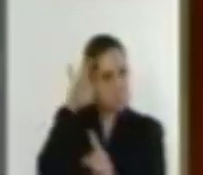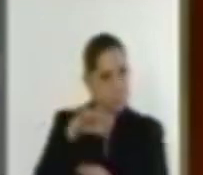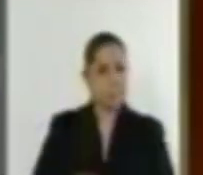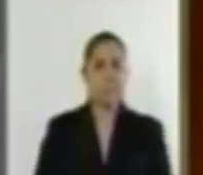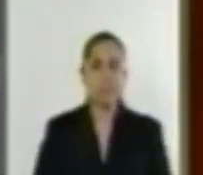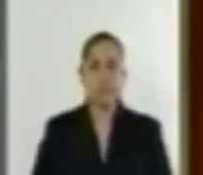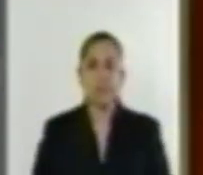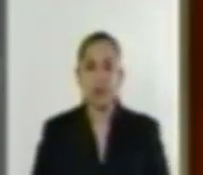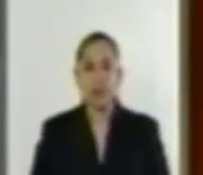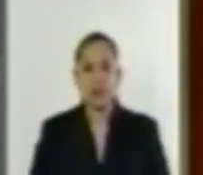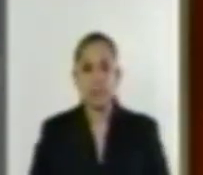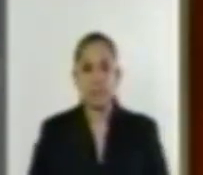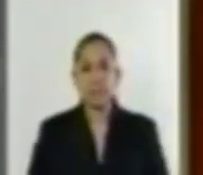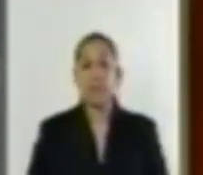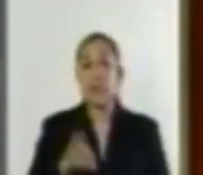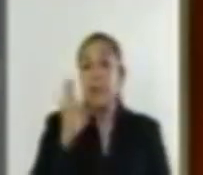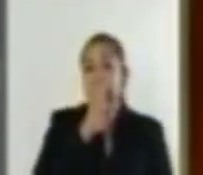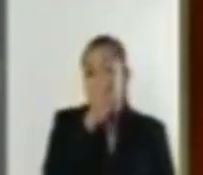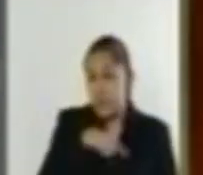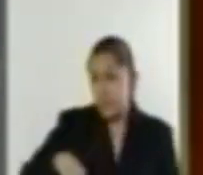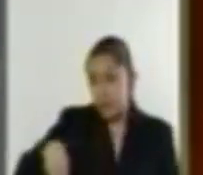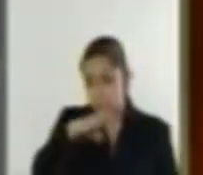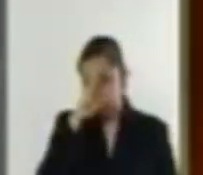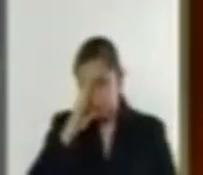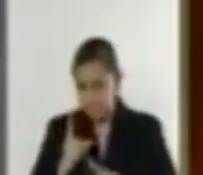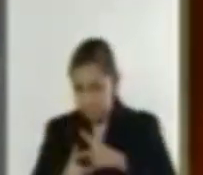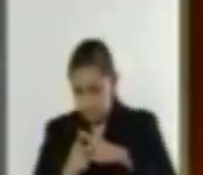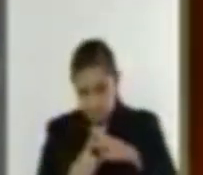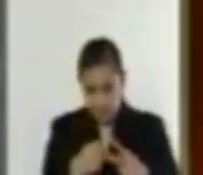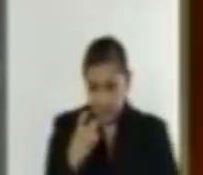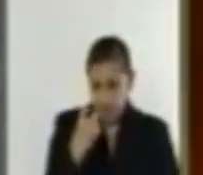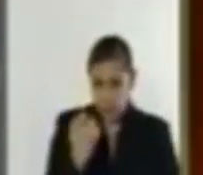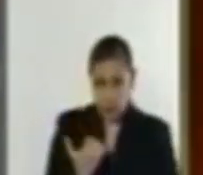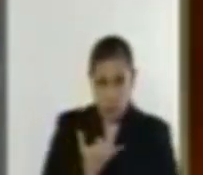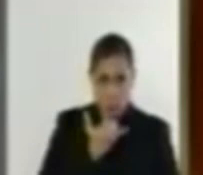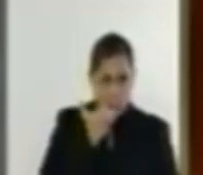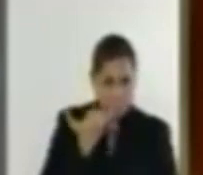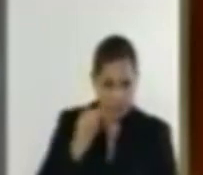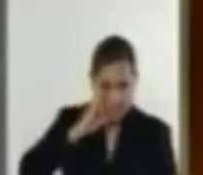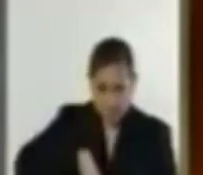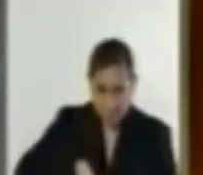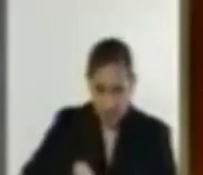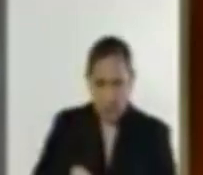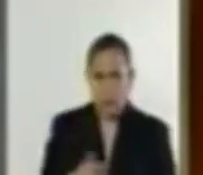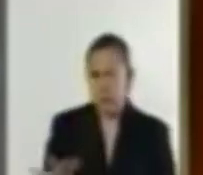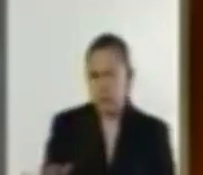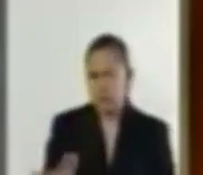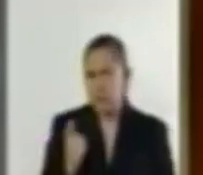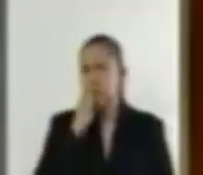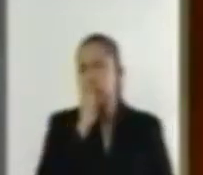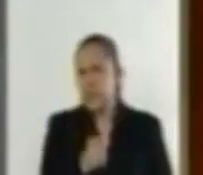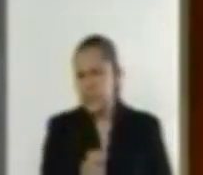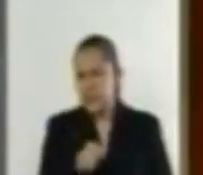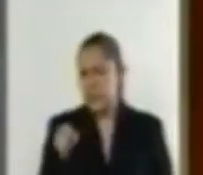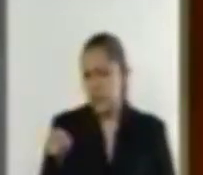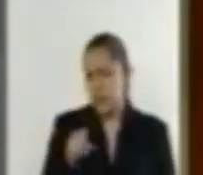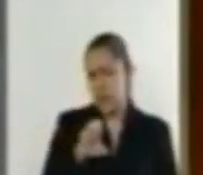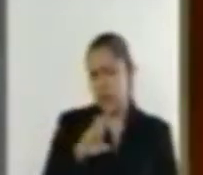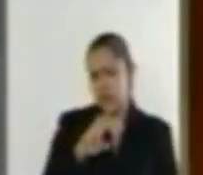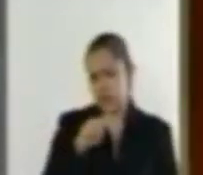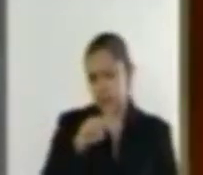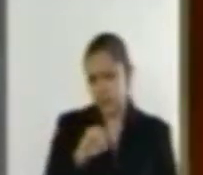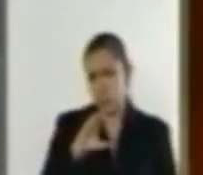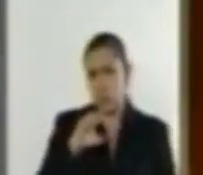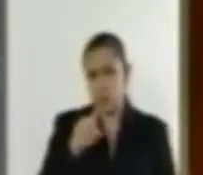tono, tu mesura, tu idea de que esta minuta se tiene que revisar y que hay que hacerlo con calma, no empata con